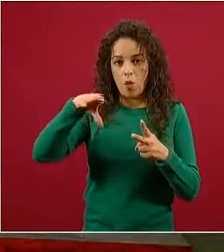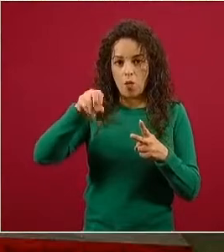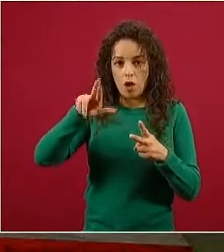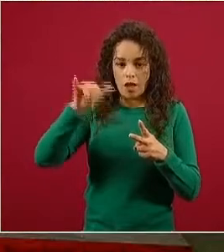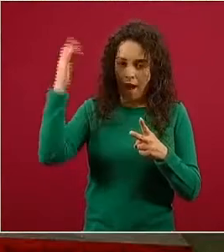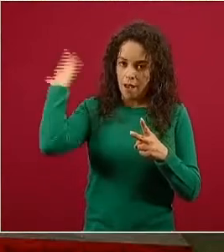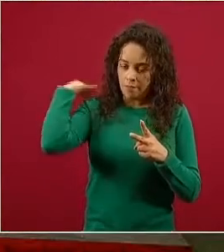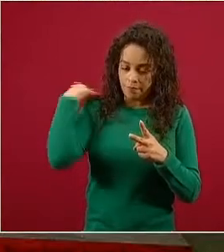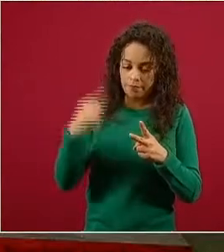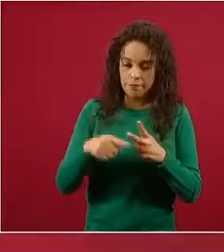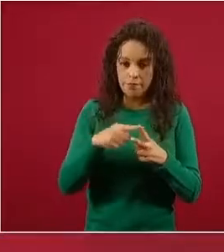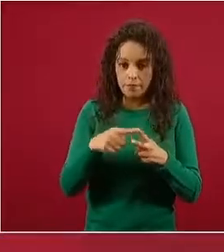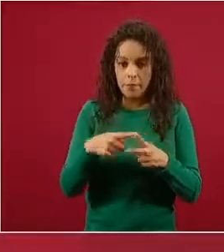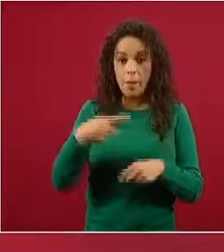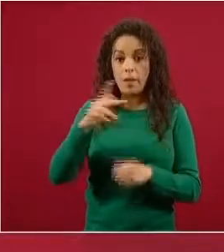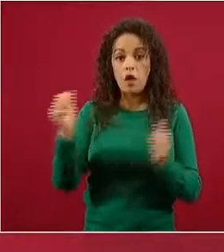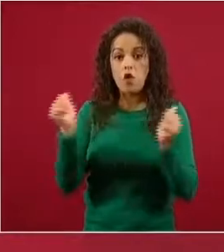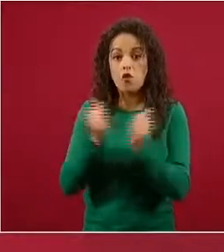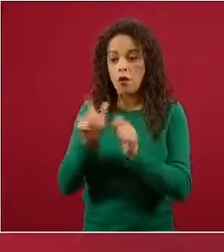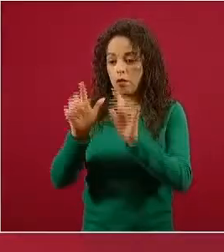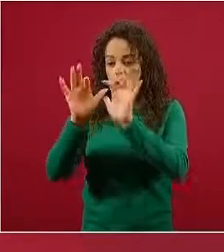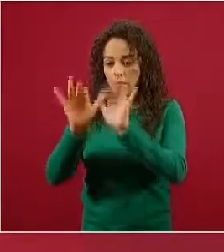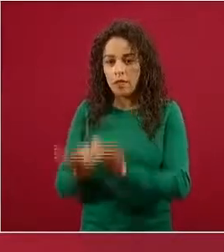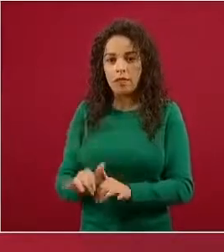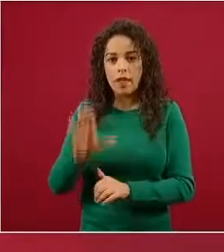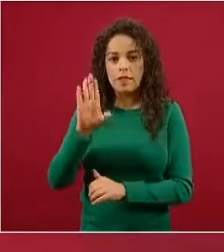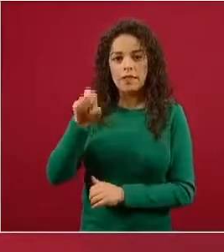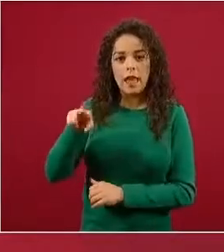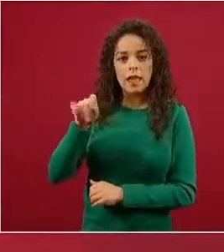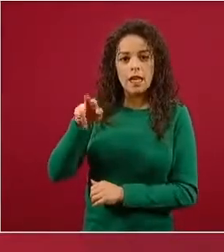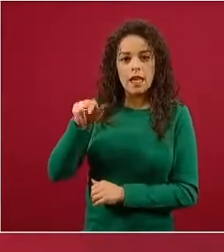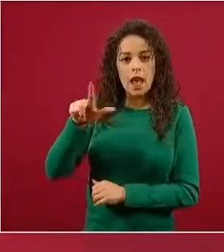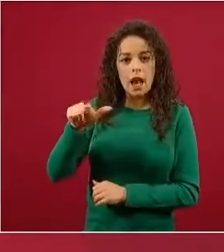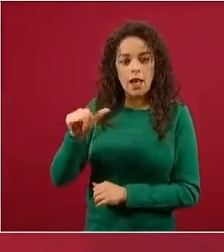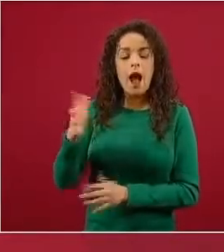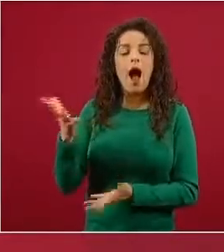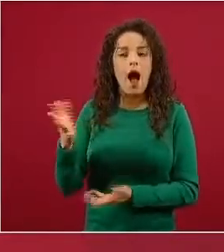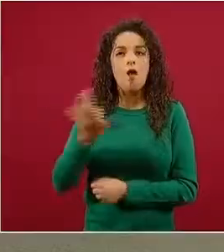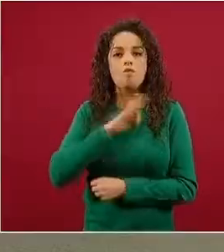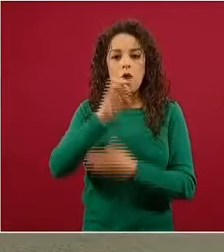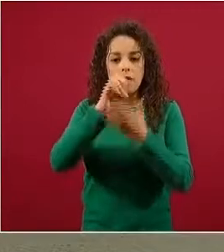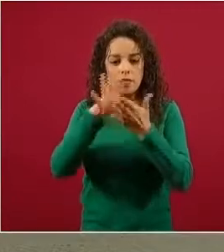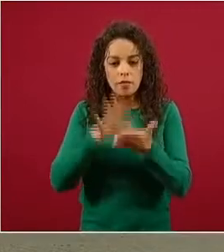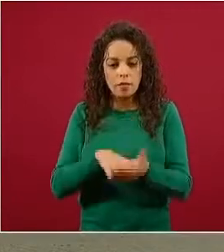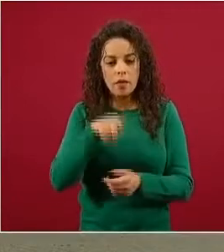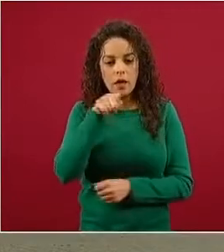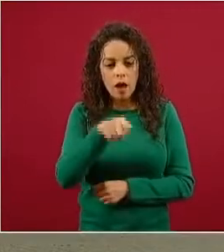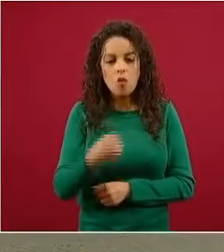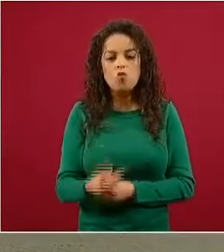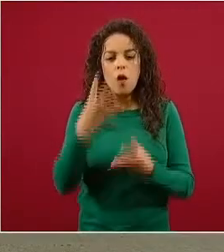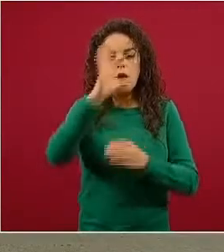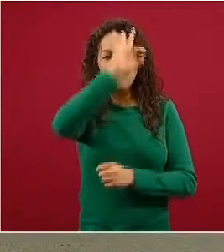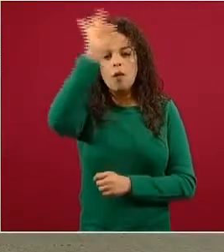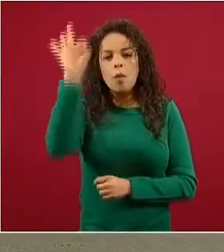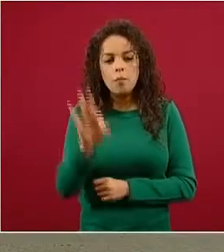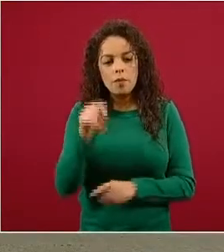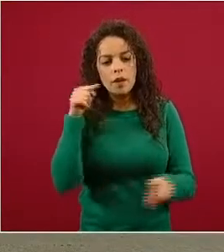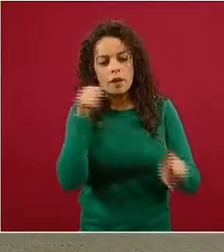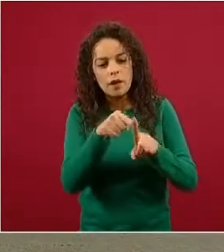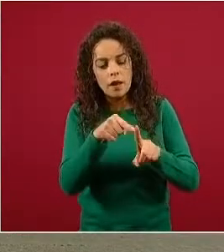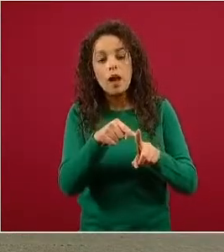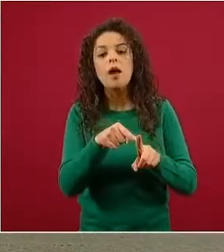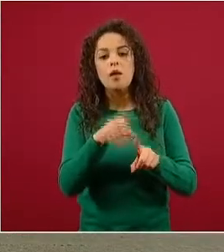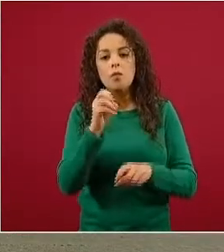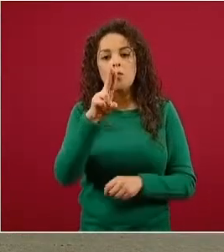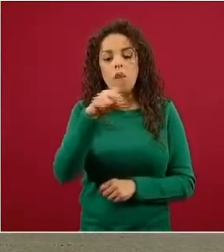si tuviera el mismo comportamiento que se tuvo con la influenza H1N1, recordemos que también